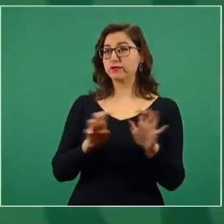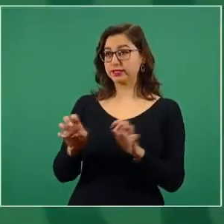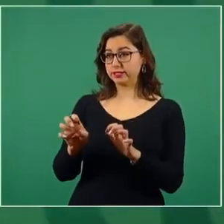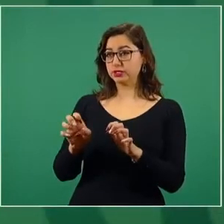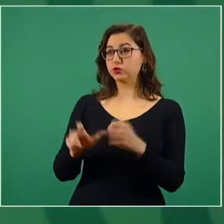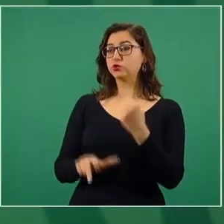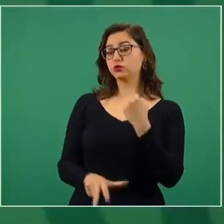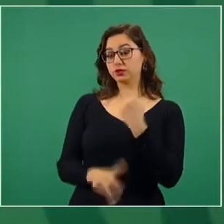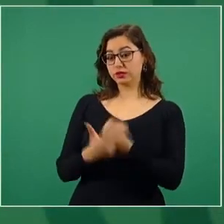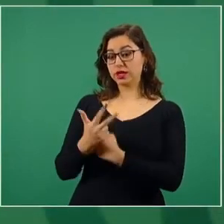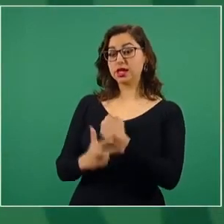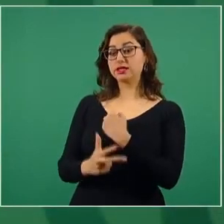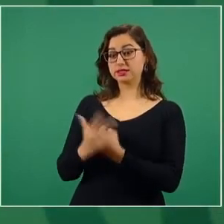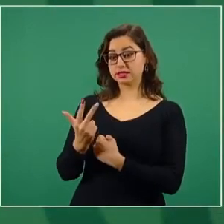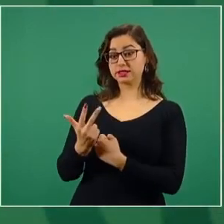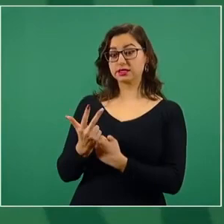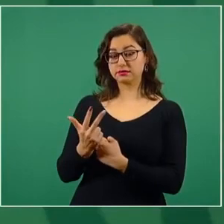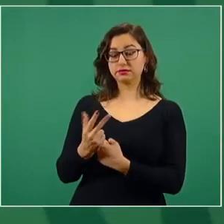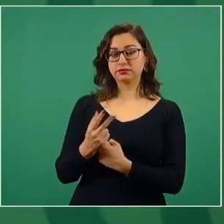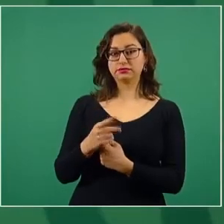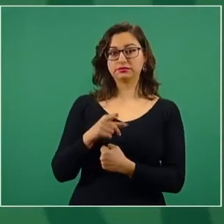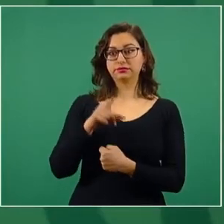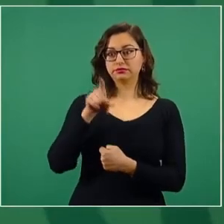de 1913, de inmediato,